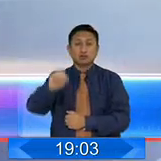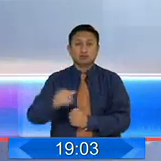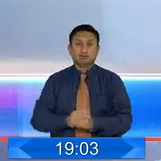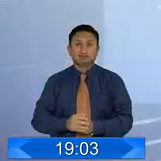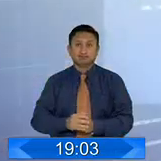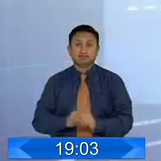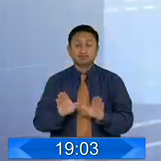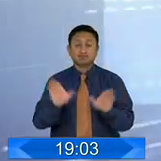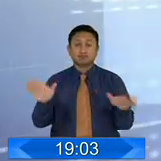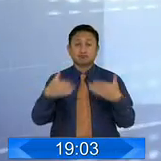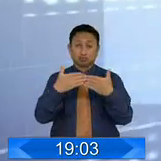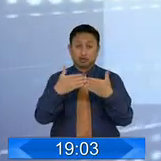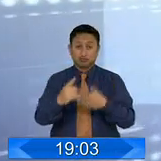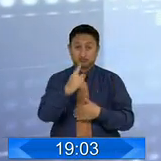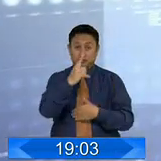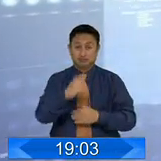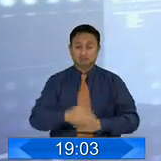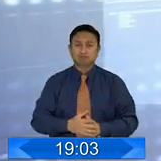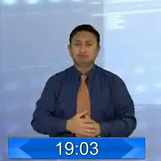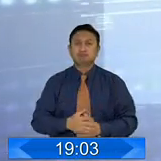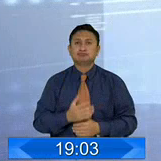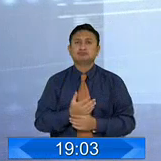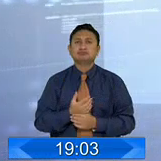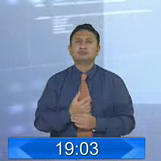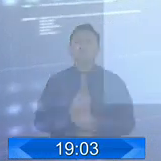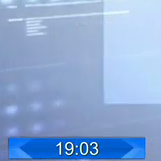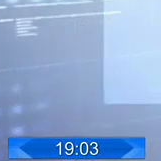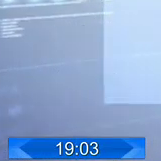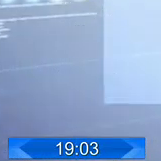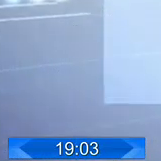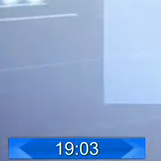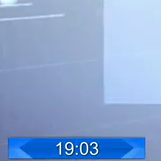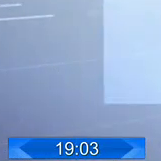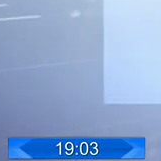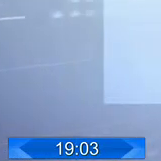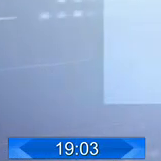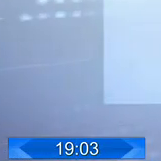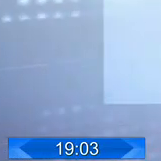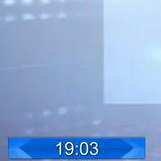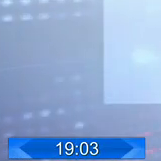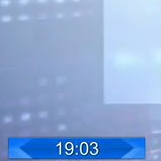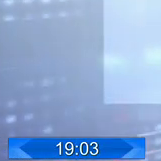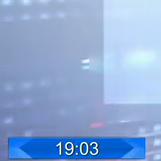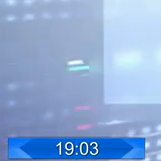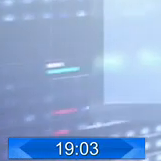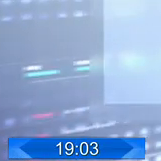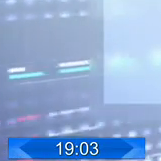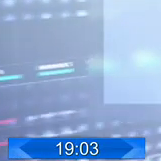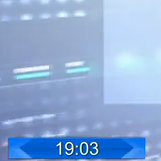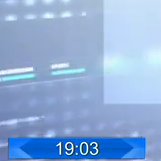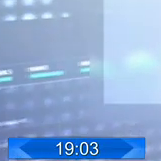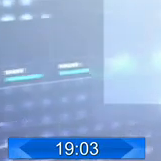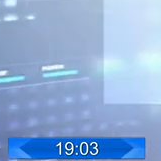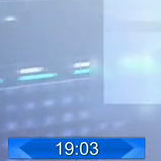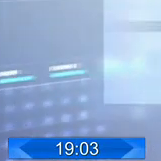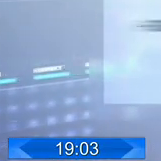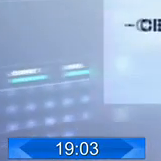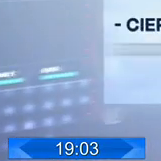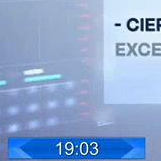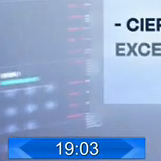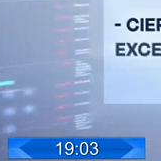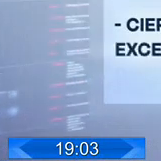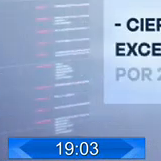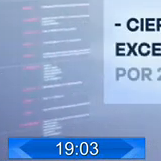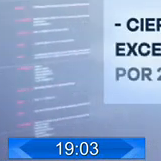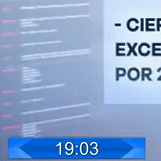Permanecerán cerrados los parques y malecones por 20 días. La prohibición de eventos públicos y de concentración masiva por 20 días. El cierre